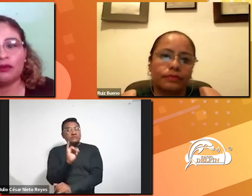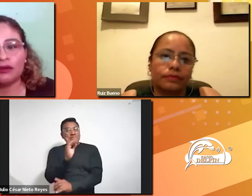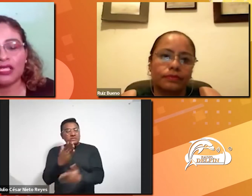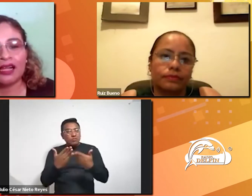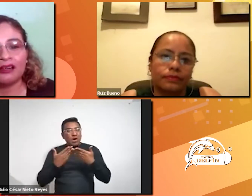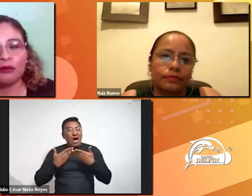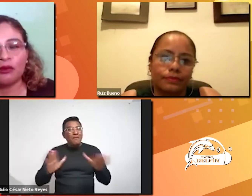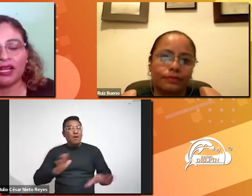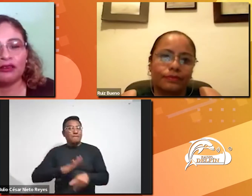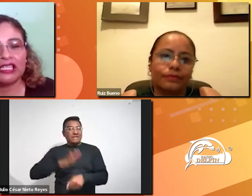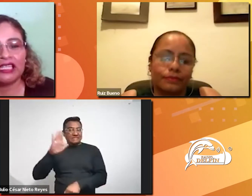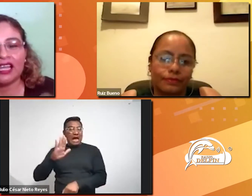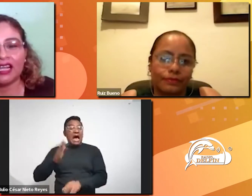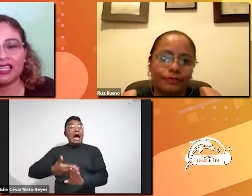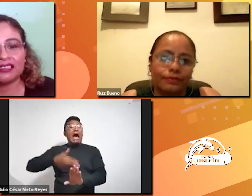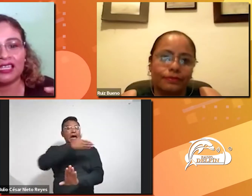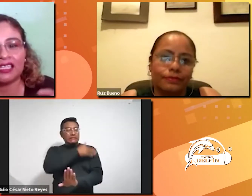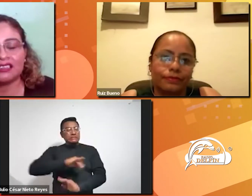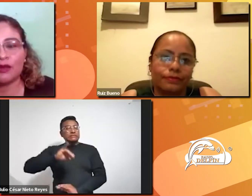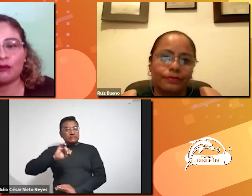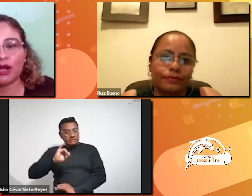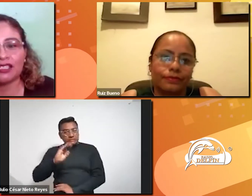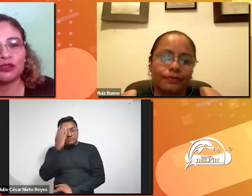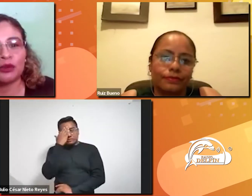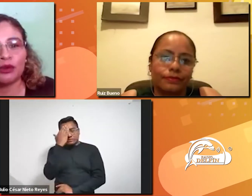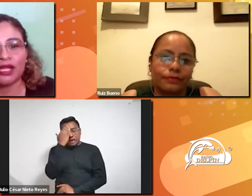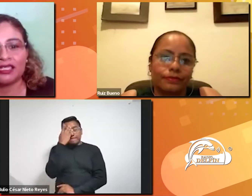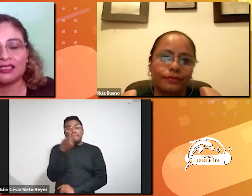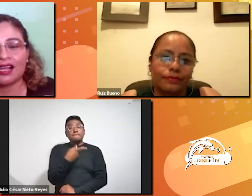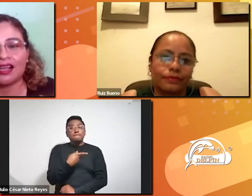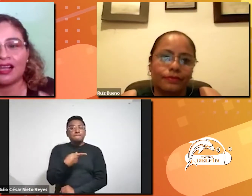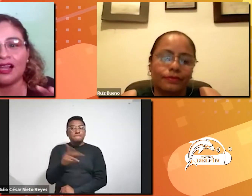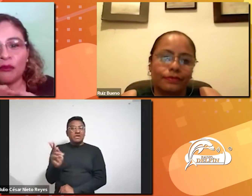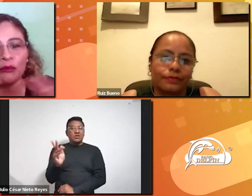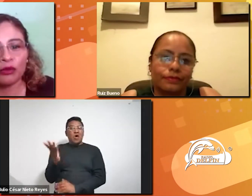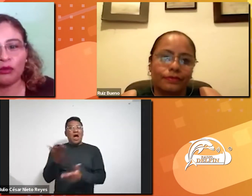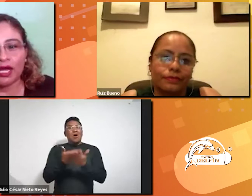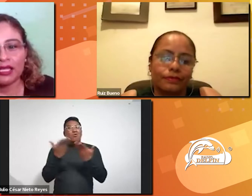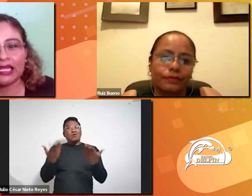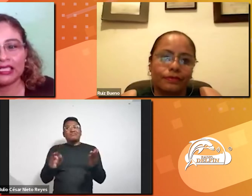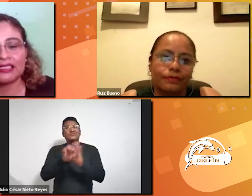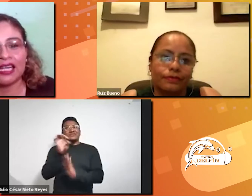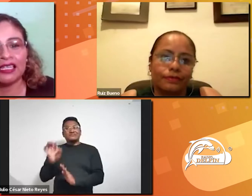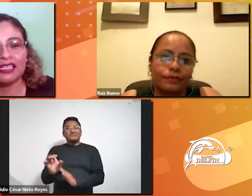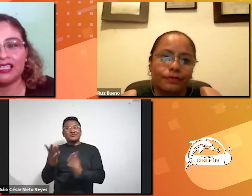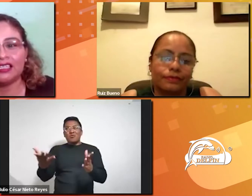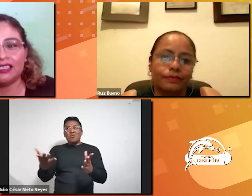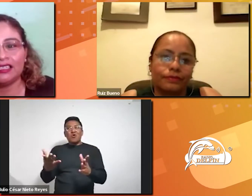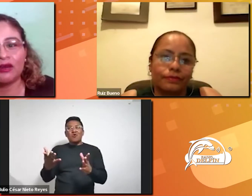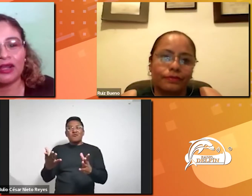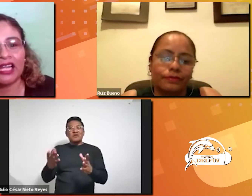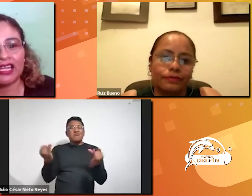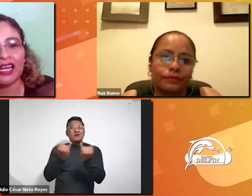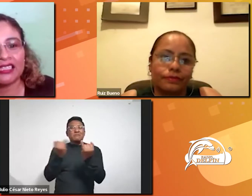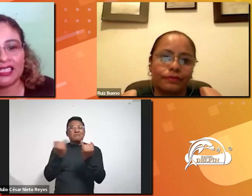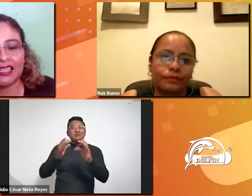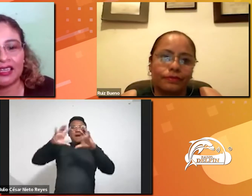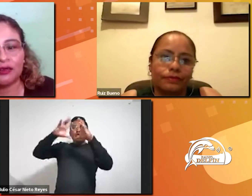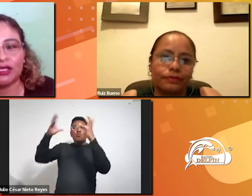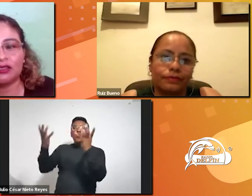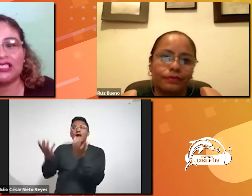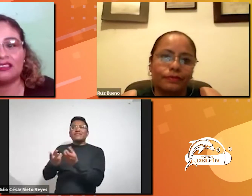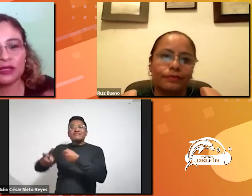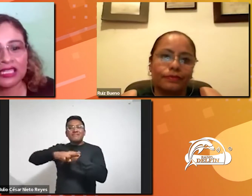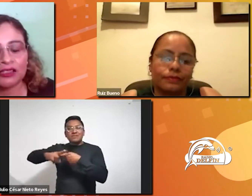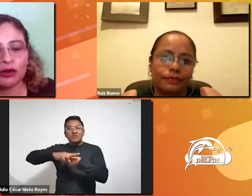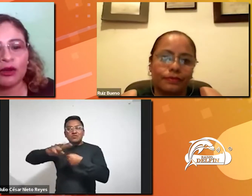hizo como que lo tenían en ese vaso, en esa burbuja de cristal, y ya lo que quería era estallar,